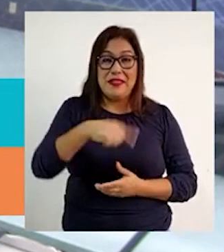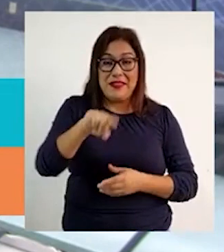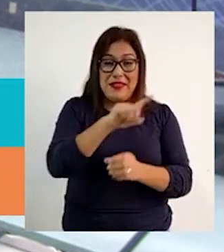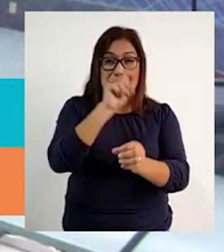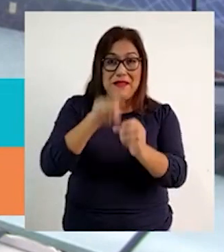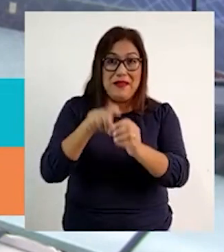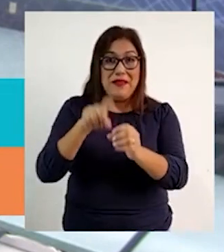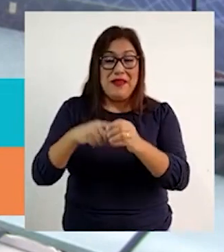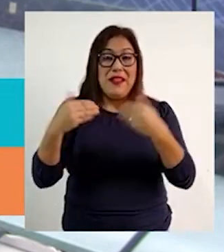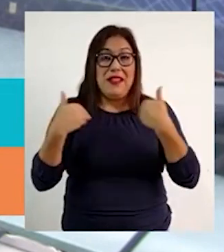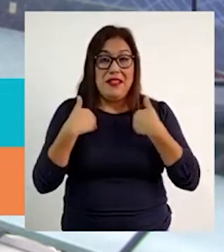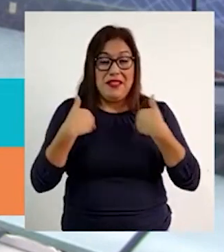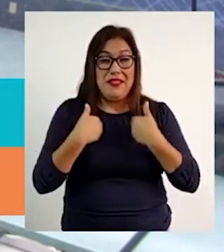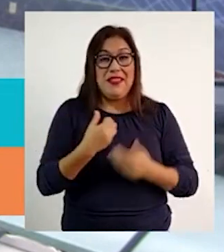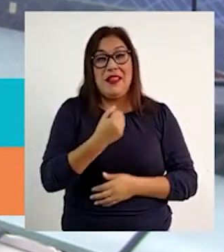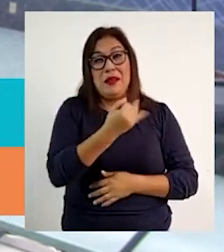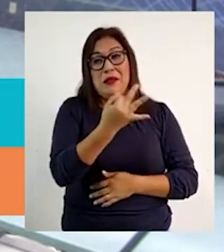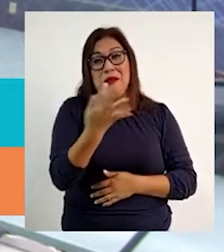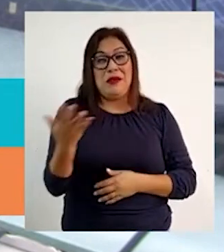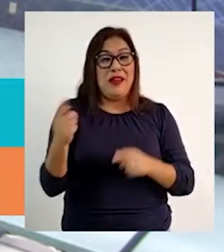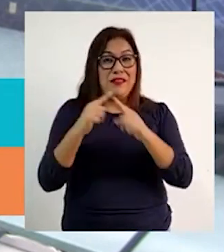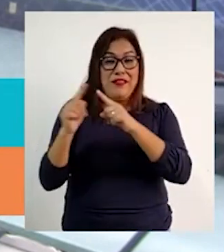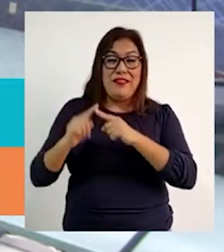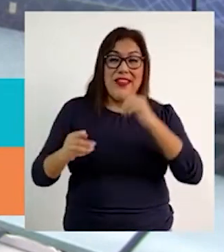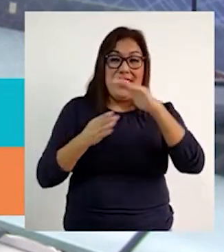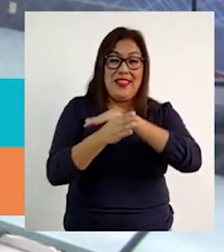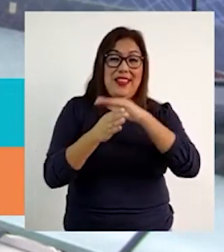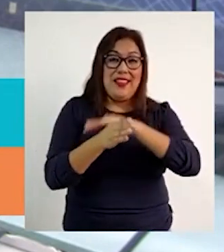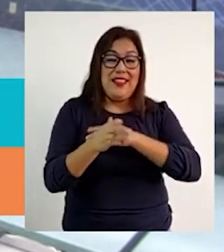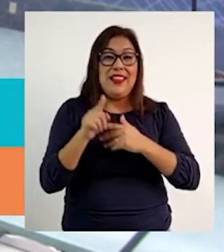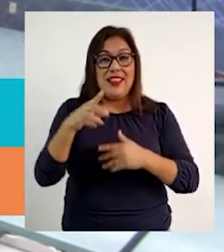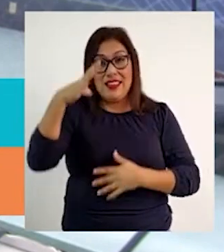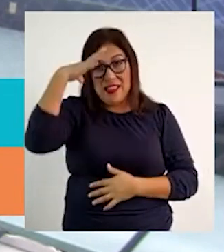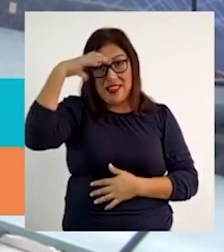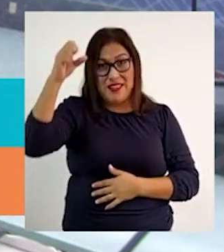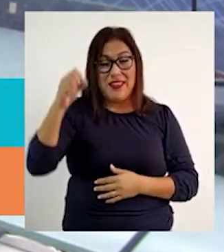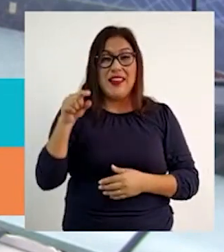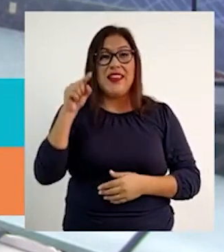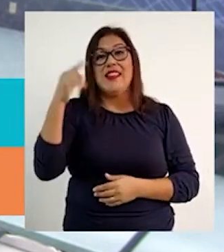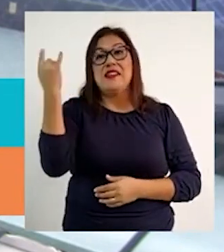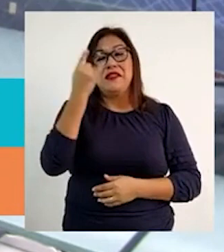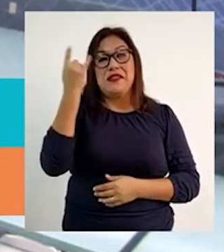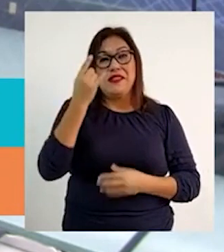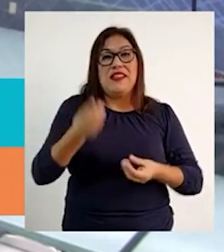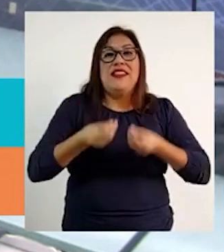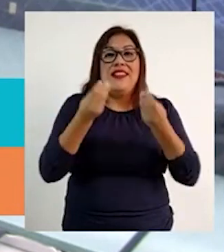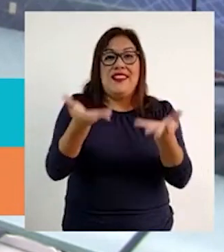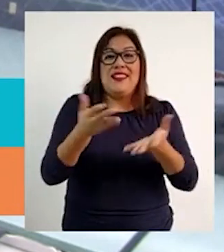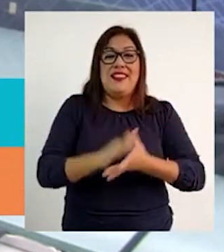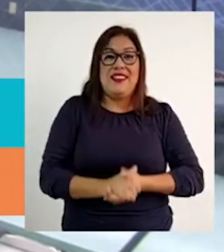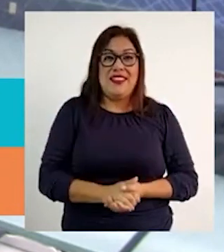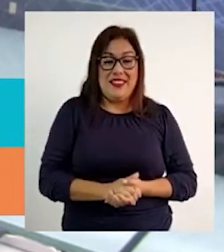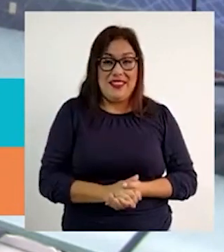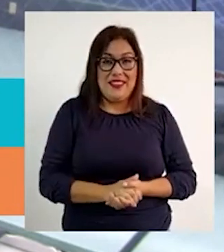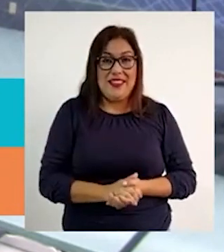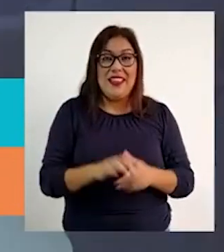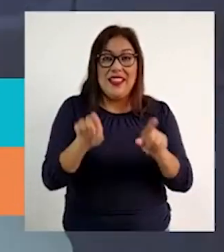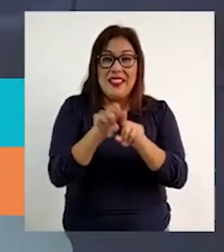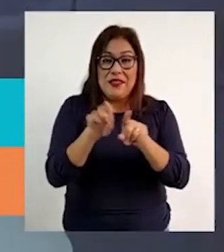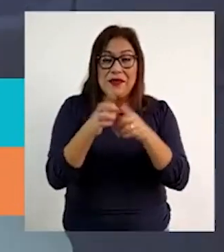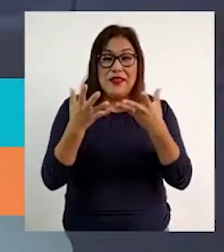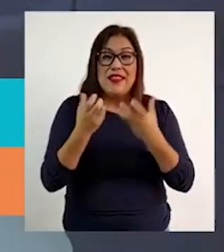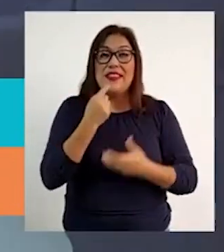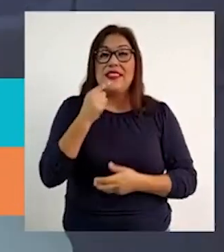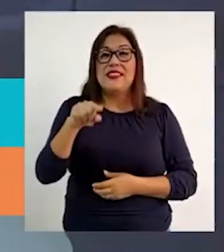van a tener toda la accesibilidad que la Embajada de los Estados Unidos les está brindando. Y además quería mencionar que